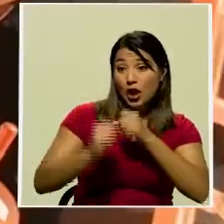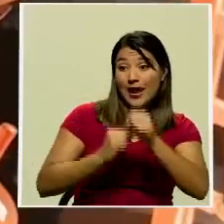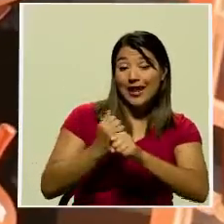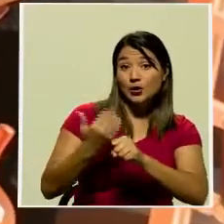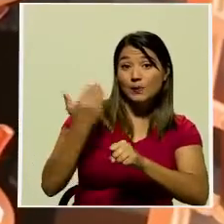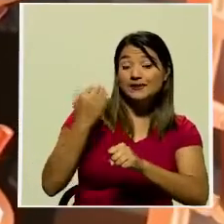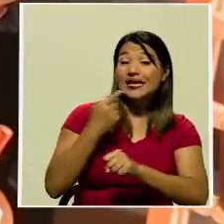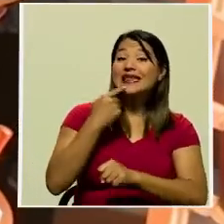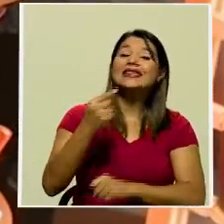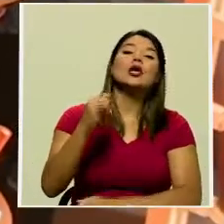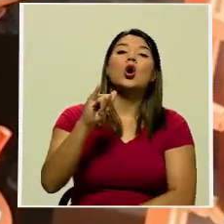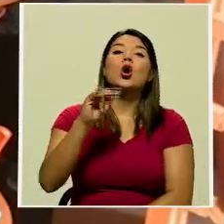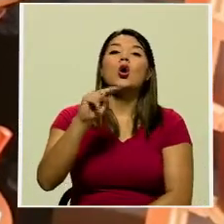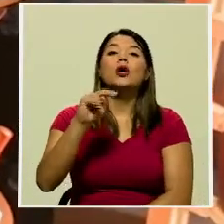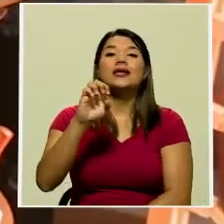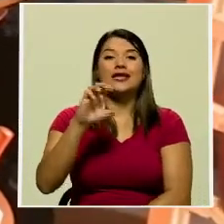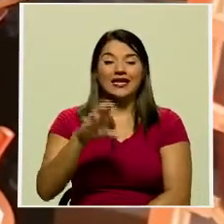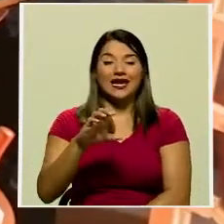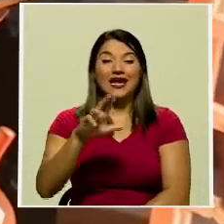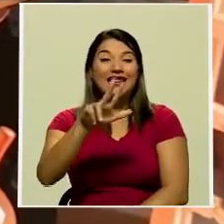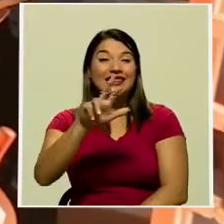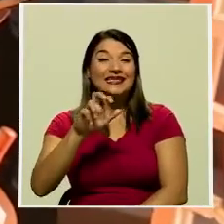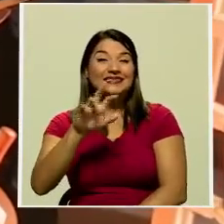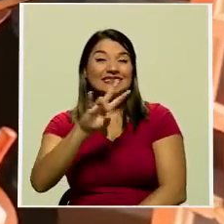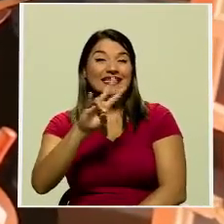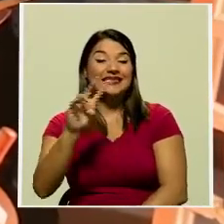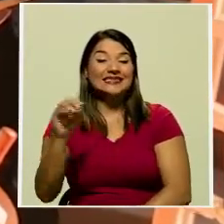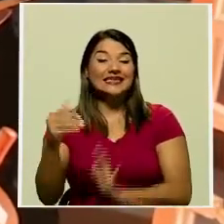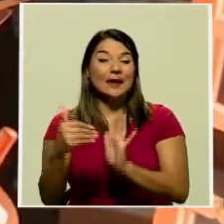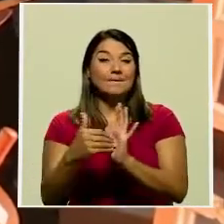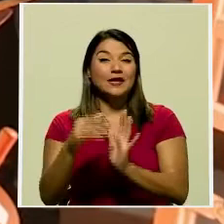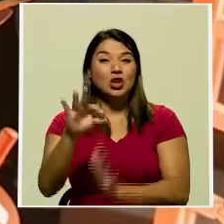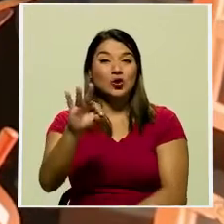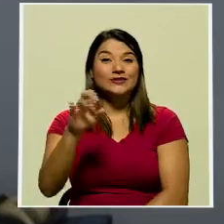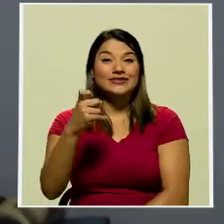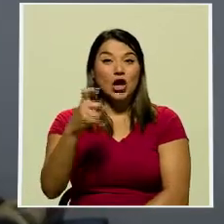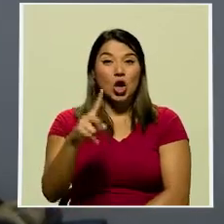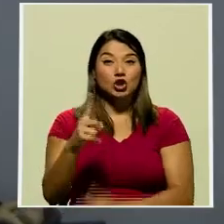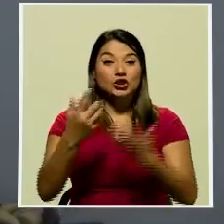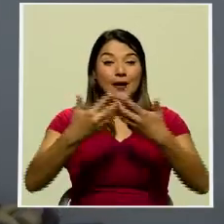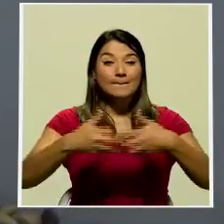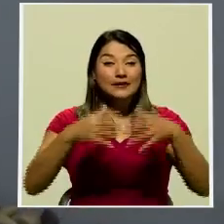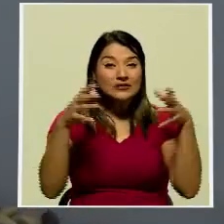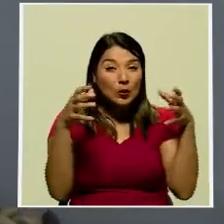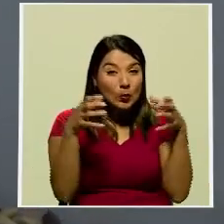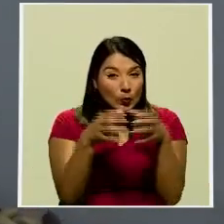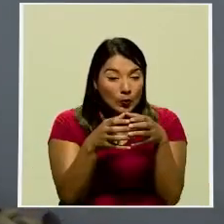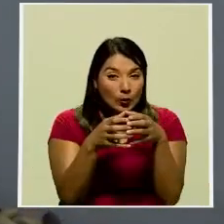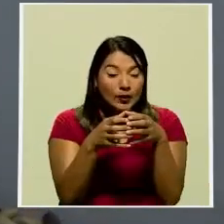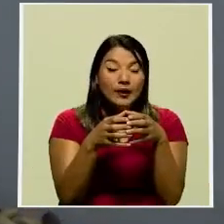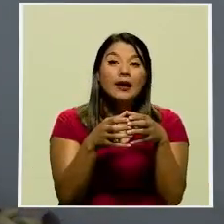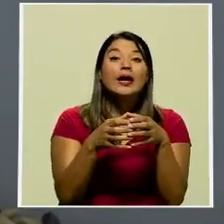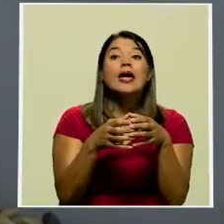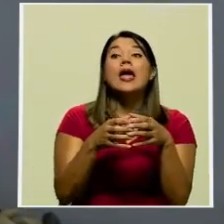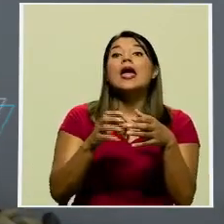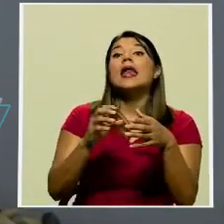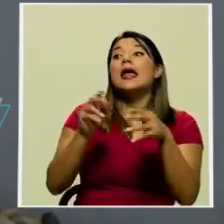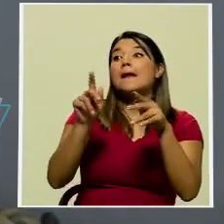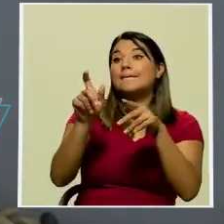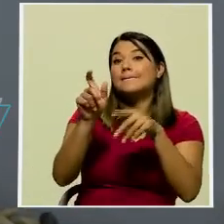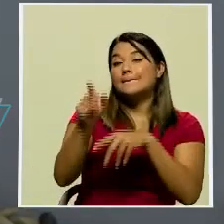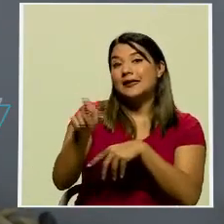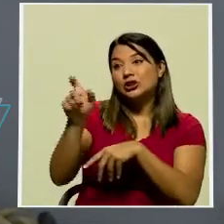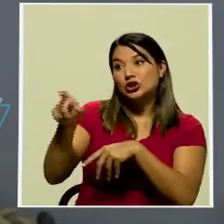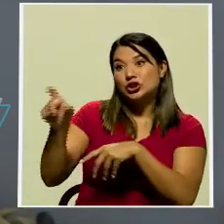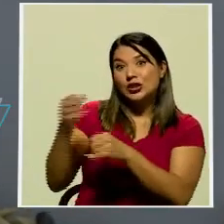encontraron un total de 367,911 microempresas. En consecuencia, el total de personas